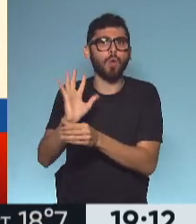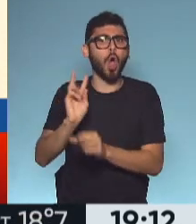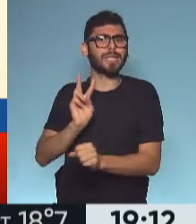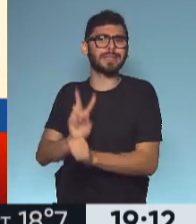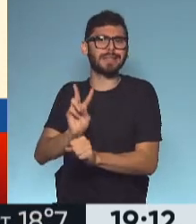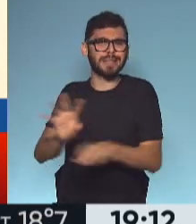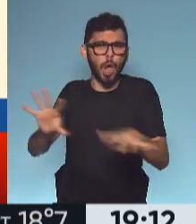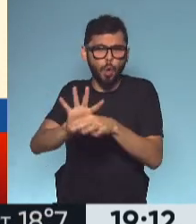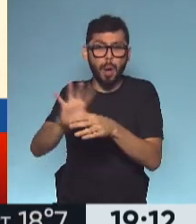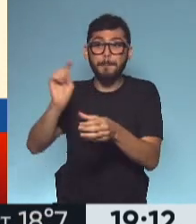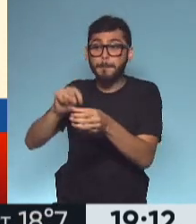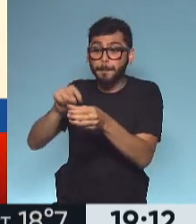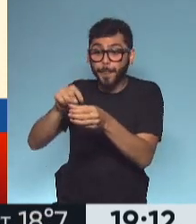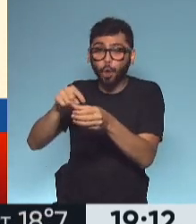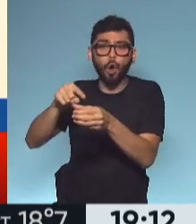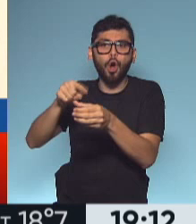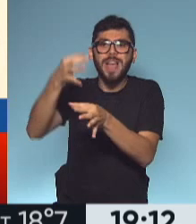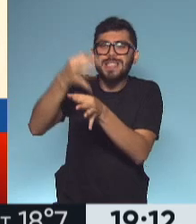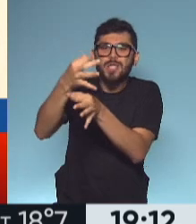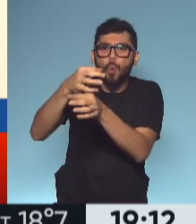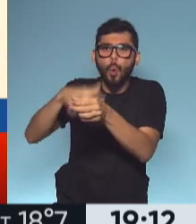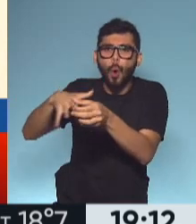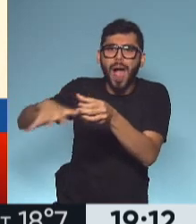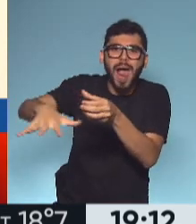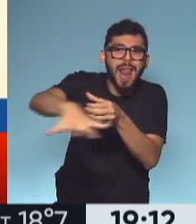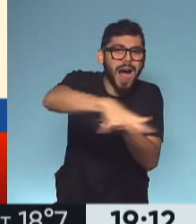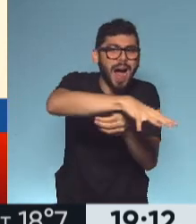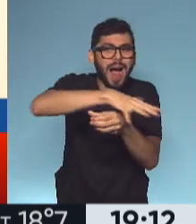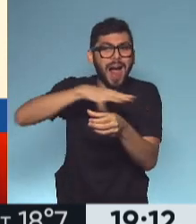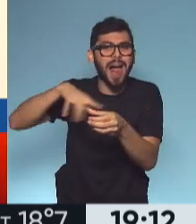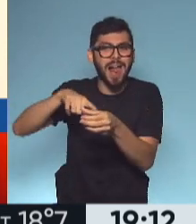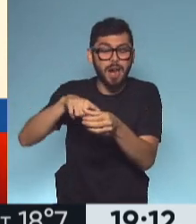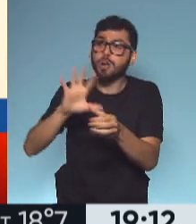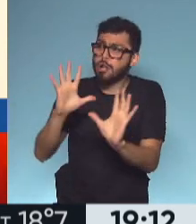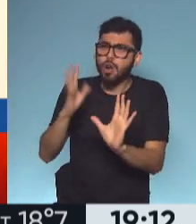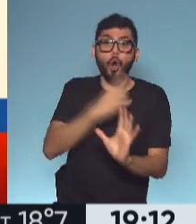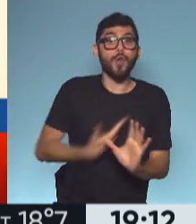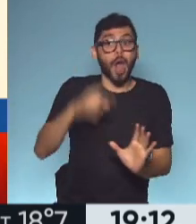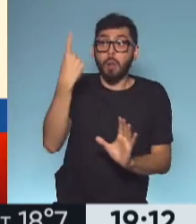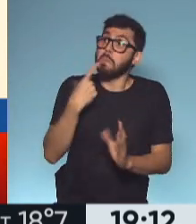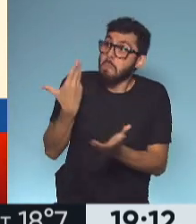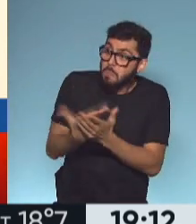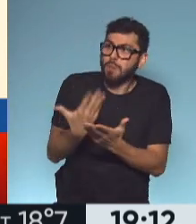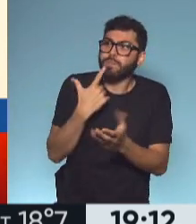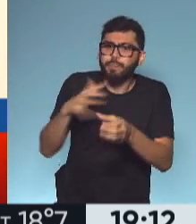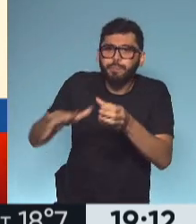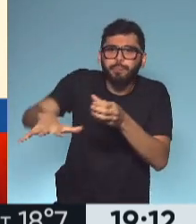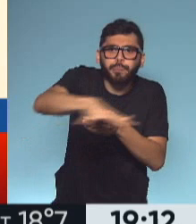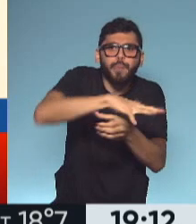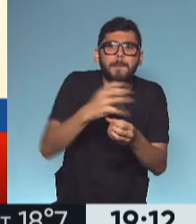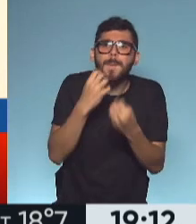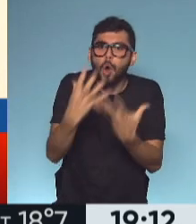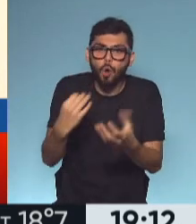el entorno escolar, como lo ha propuesto el Gobierno Nacional, y nosotros siempre estamos dispuestos a dialogar de cómo optimizar el entorno, cómo mejorar